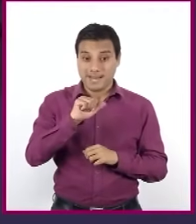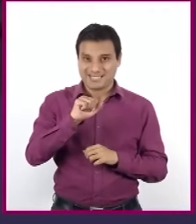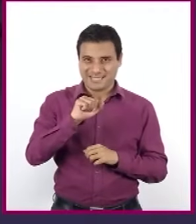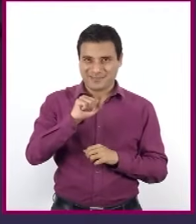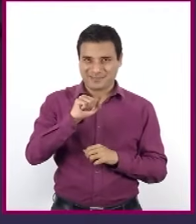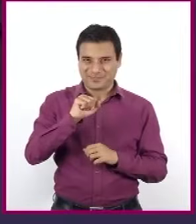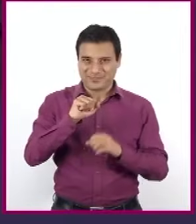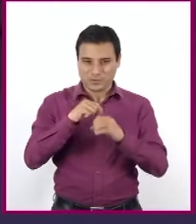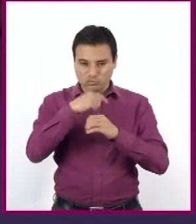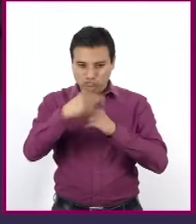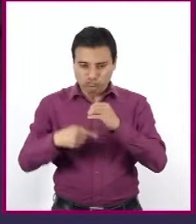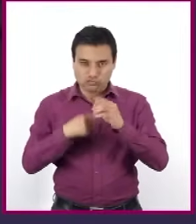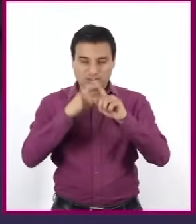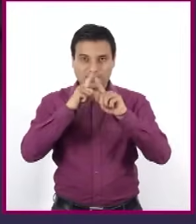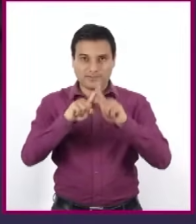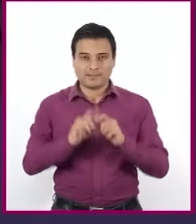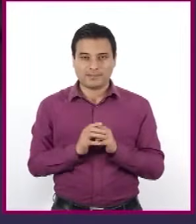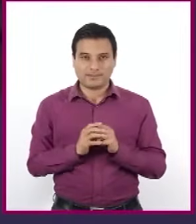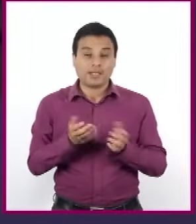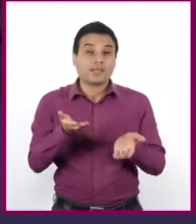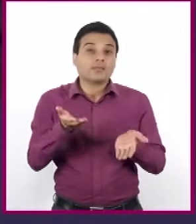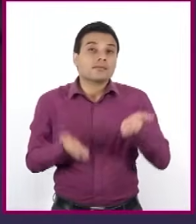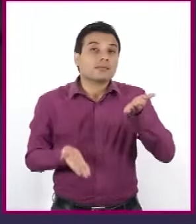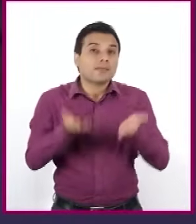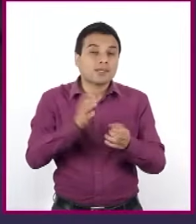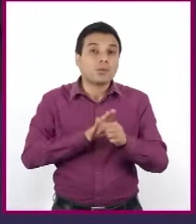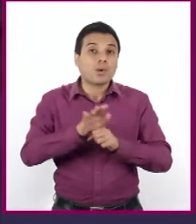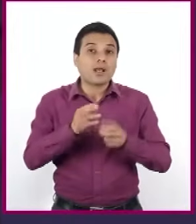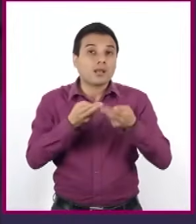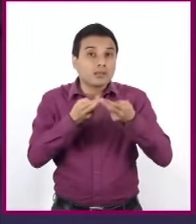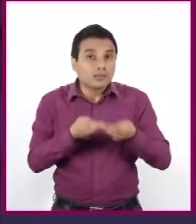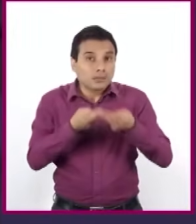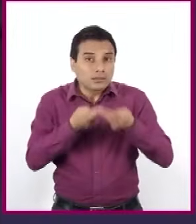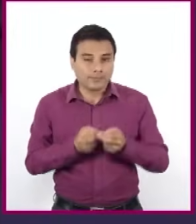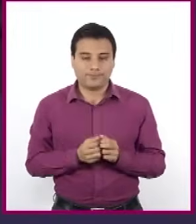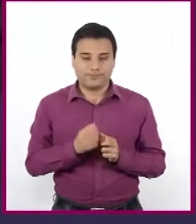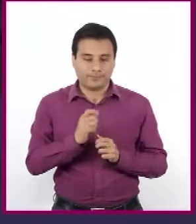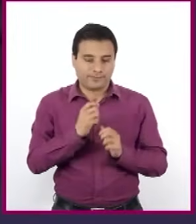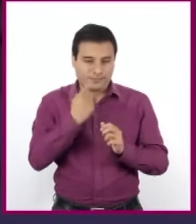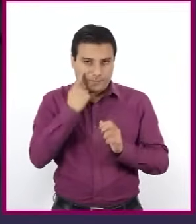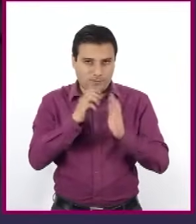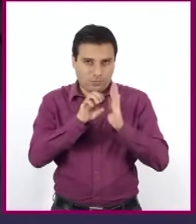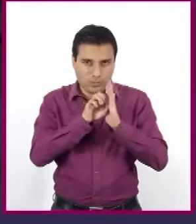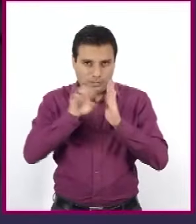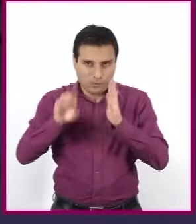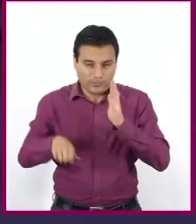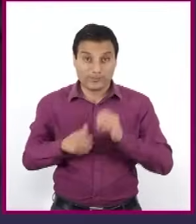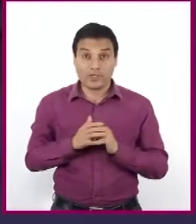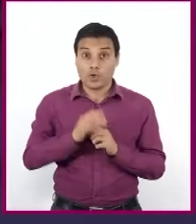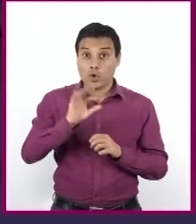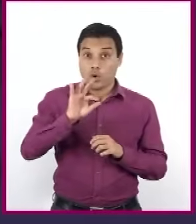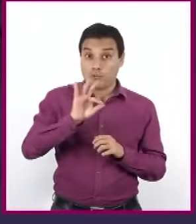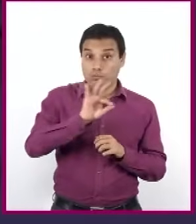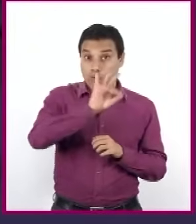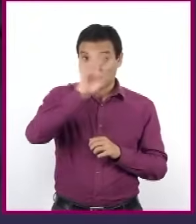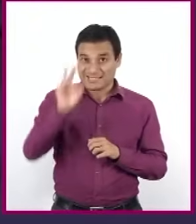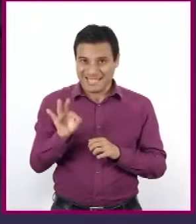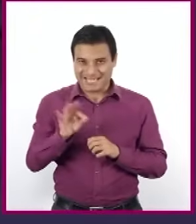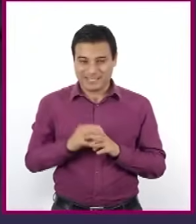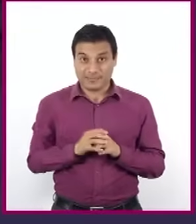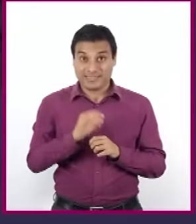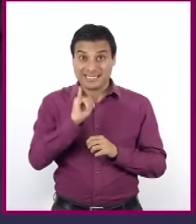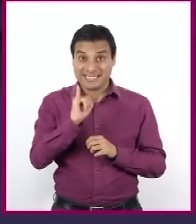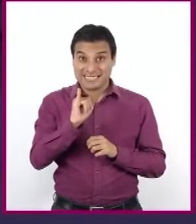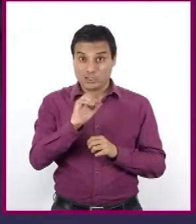elemento, según la abundancia relativa de cada uno de ellos, es decir, el porcentaje en que cada isótopo